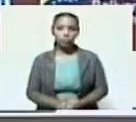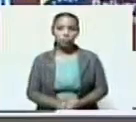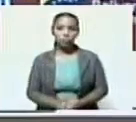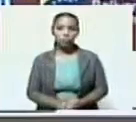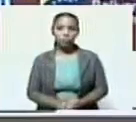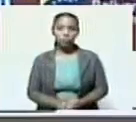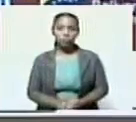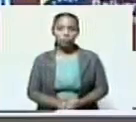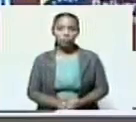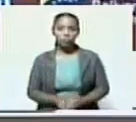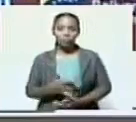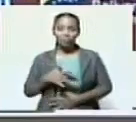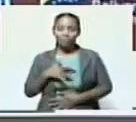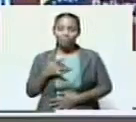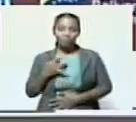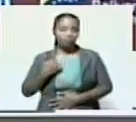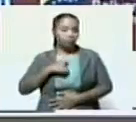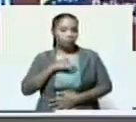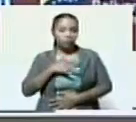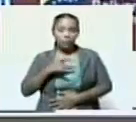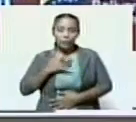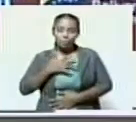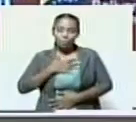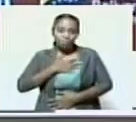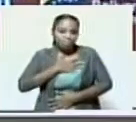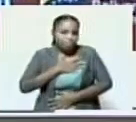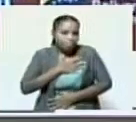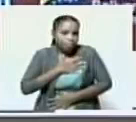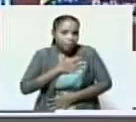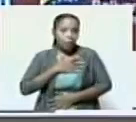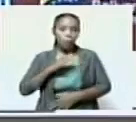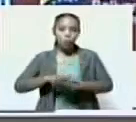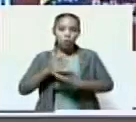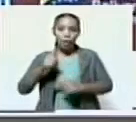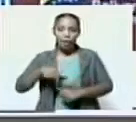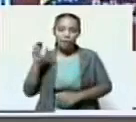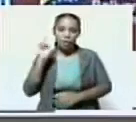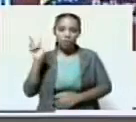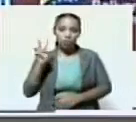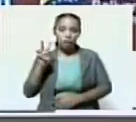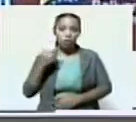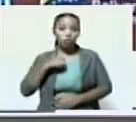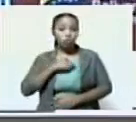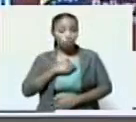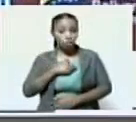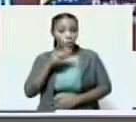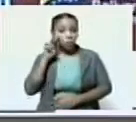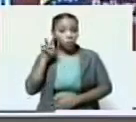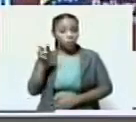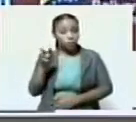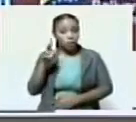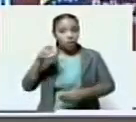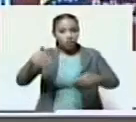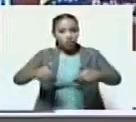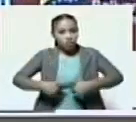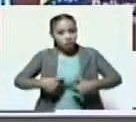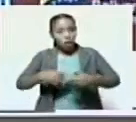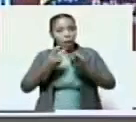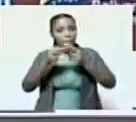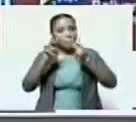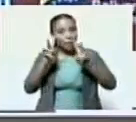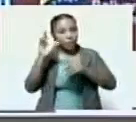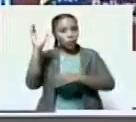muy sentida para nosotros también, porque desde Venezuela hemos hecho ingentes esfuerzos por la paz